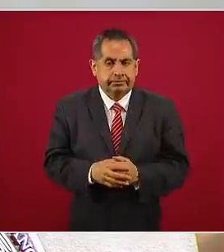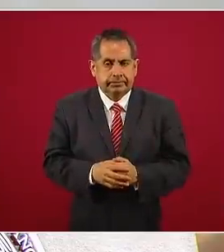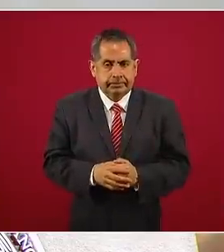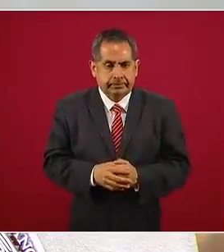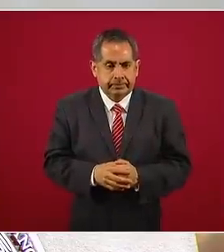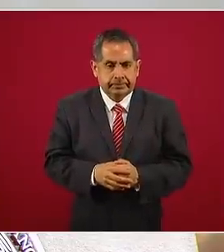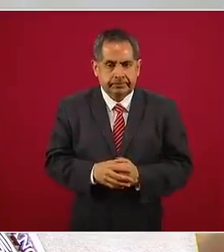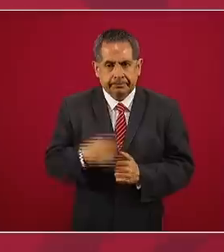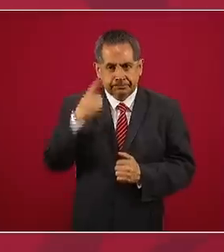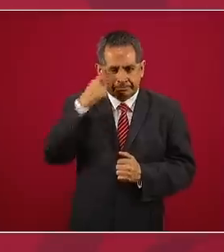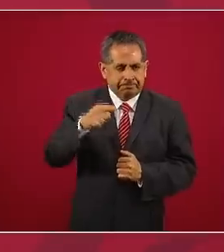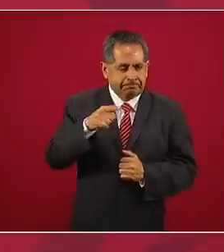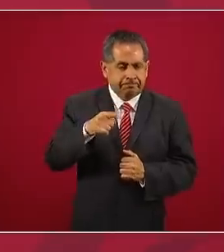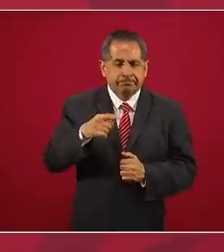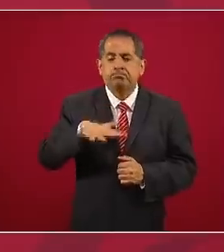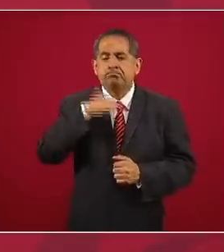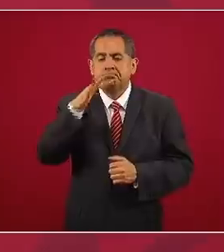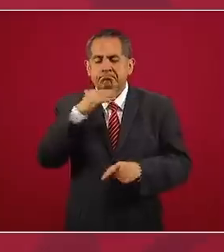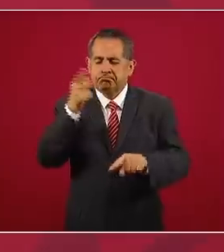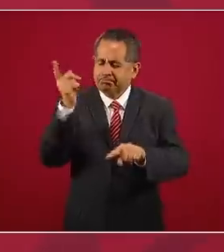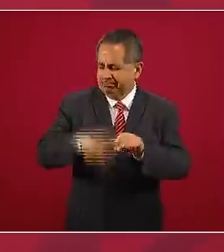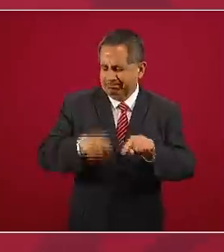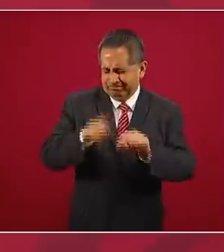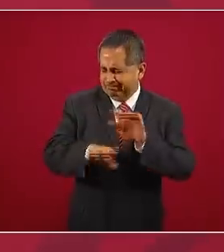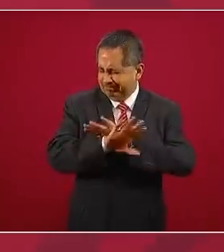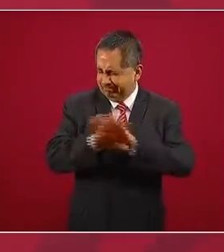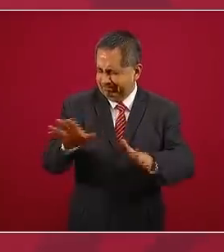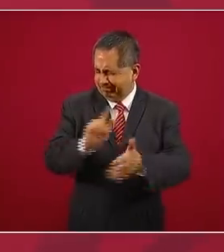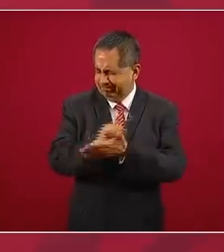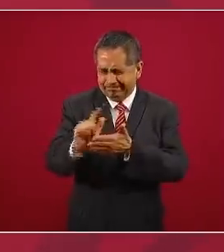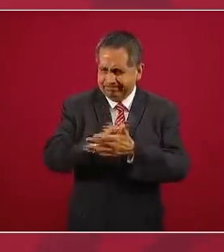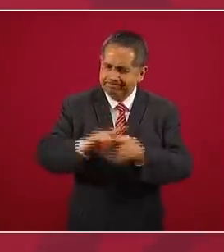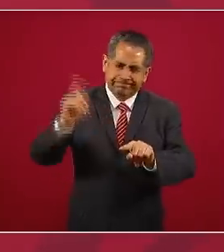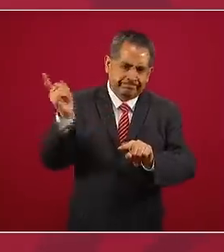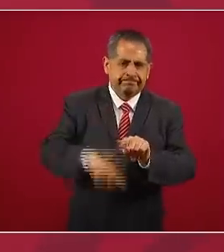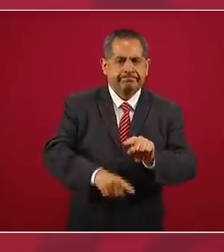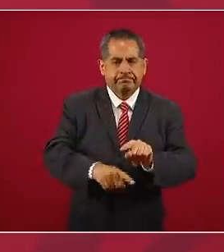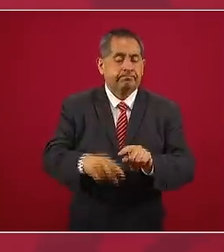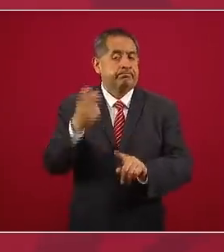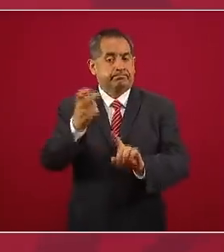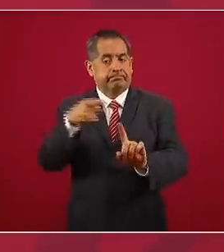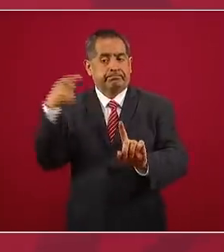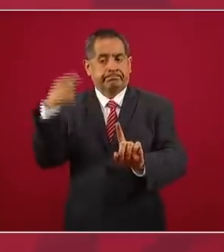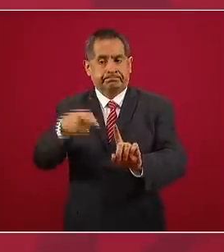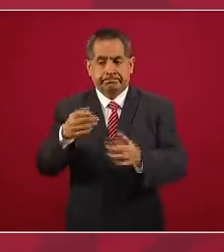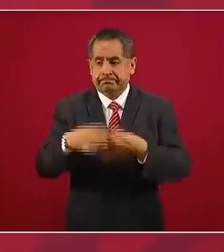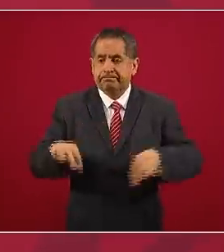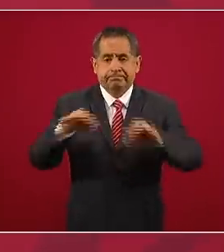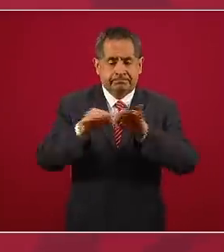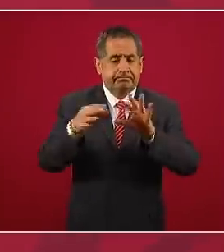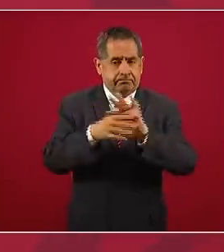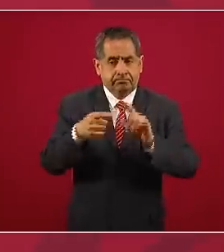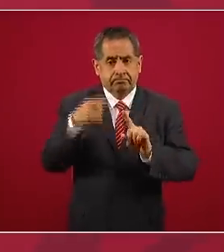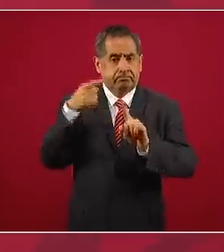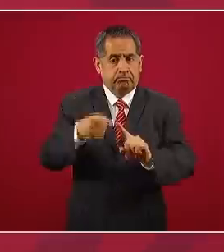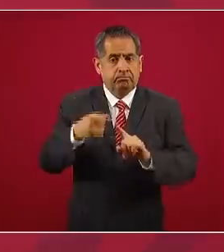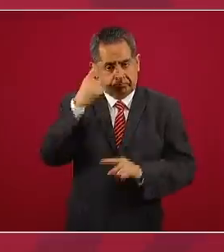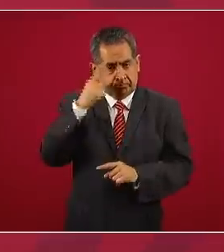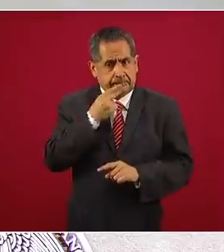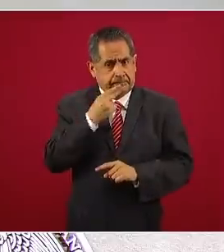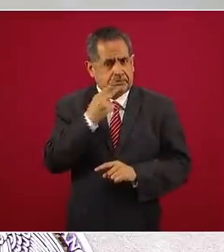destierre la corrupción de mexico que es nuestro propósito principal